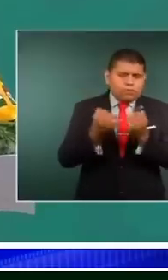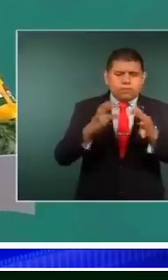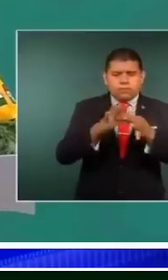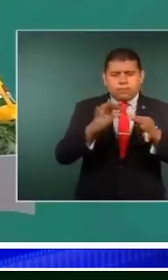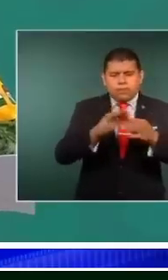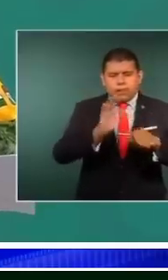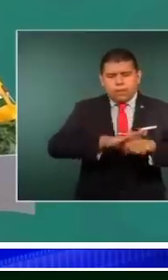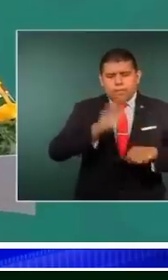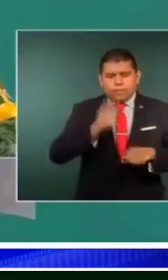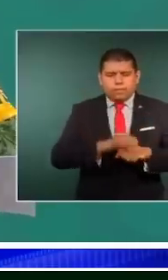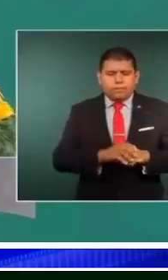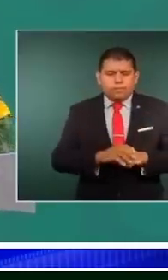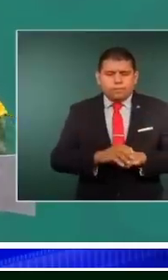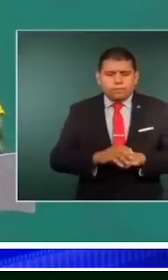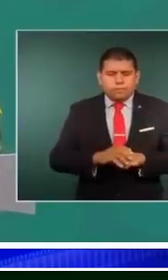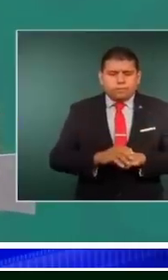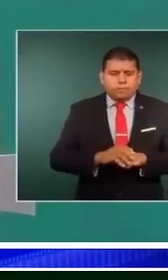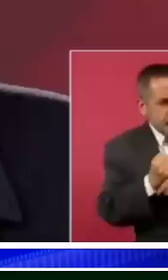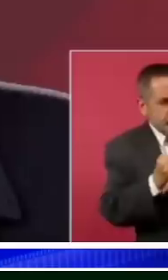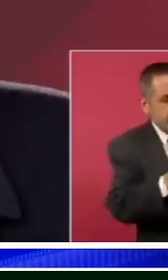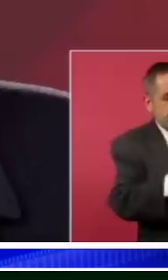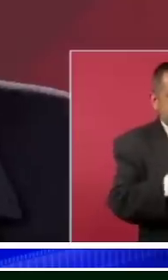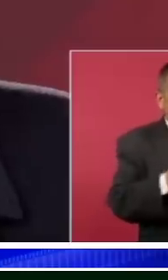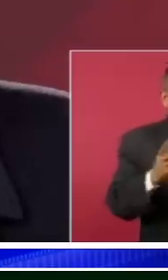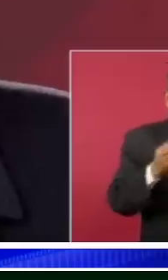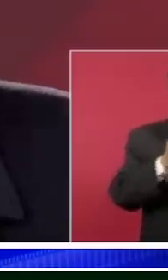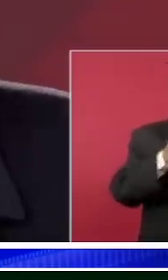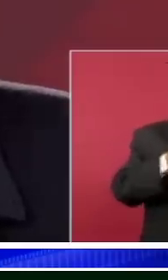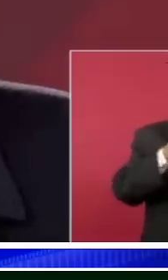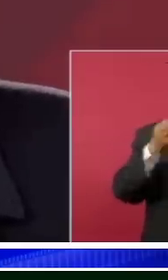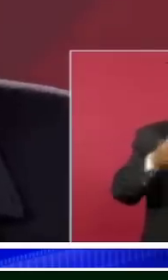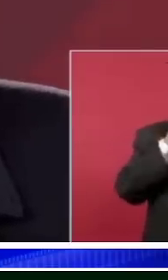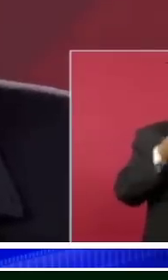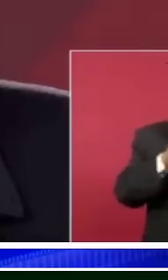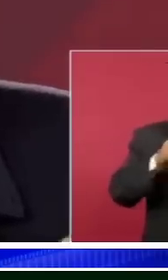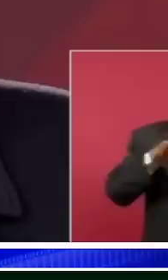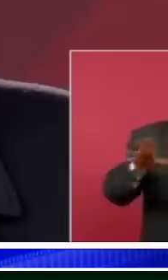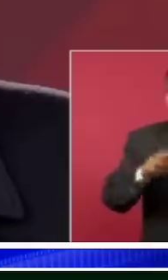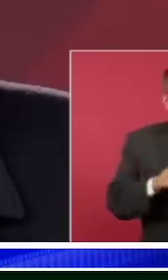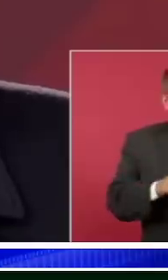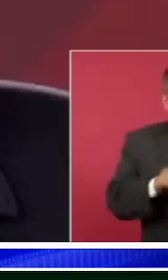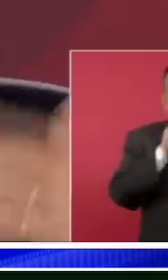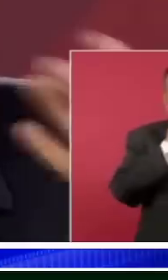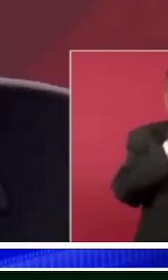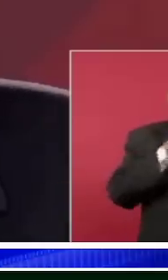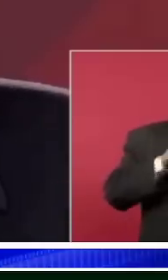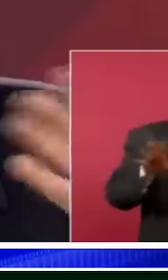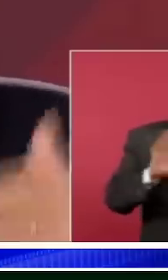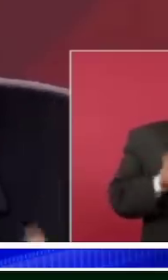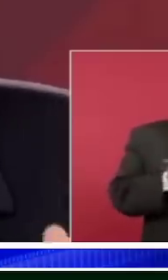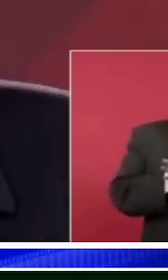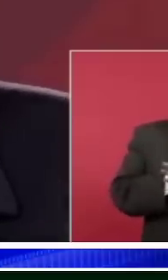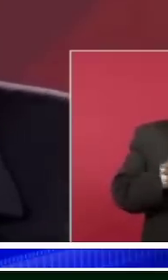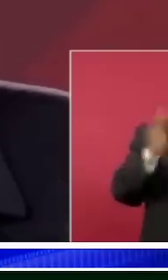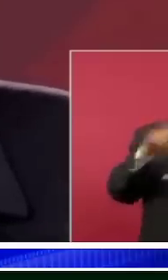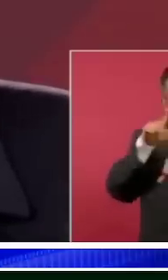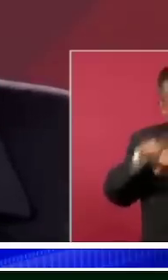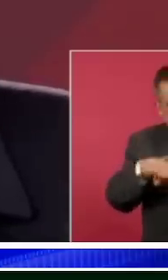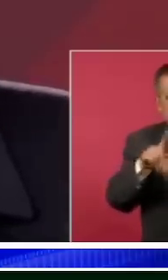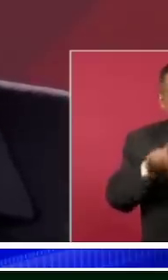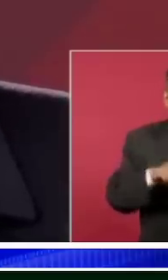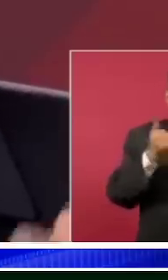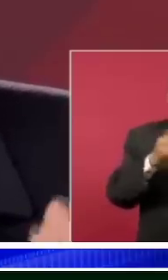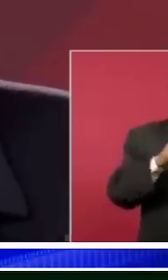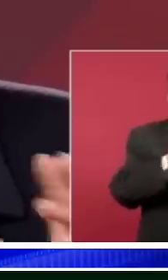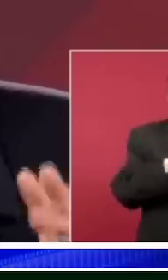tras estas noticias que ya conocemos muy bien el día de hoy en estas últimas horas el gobernador de Sinaloa Rubén